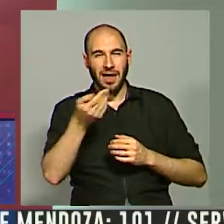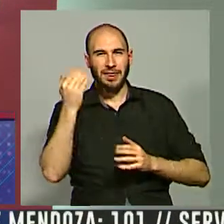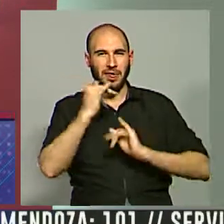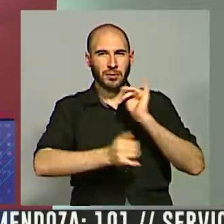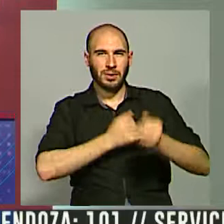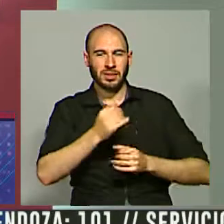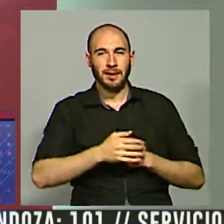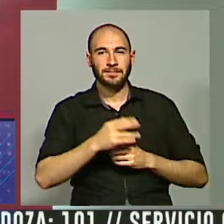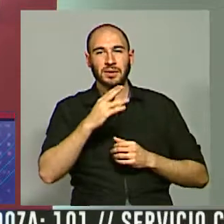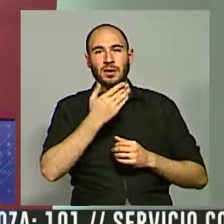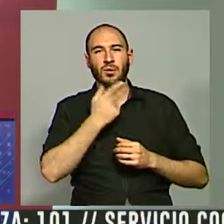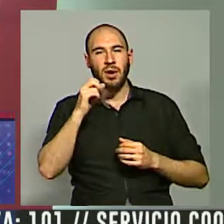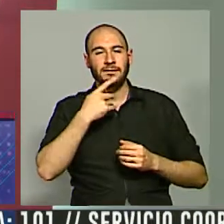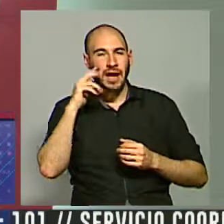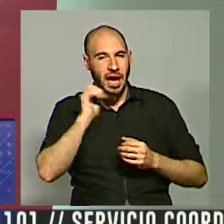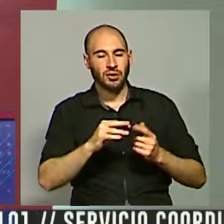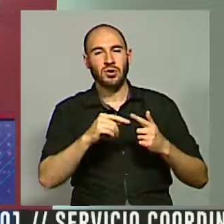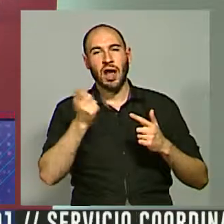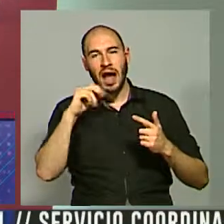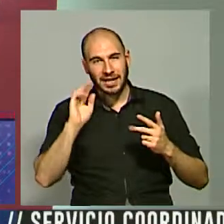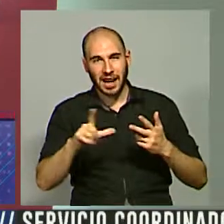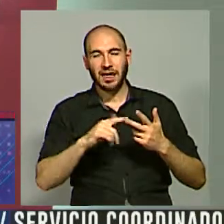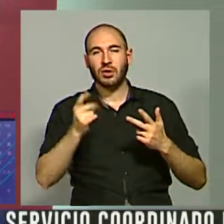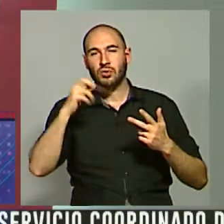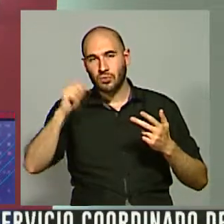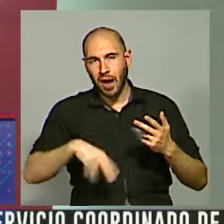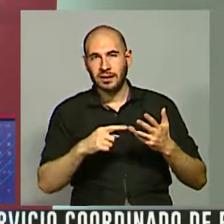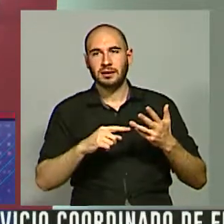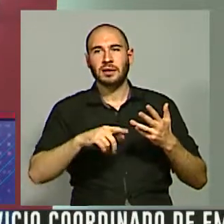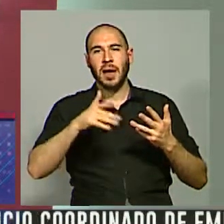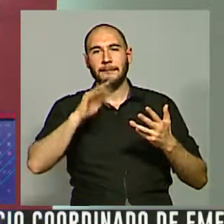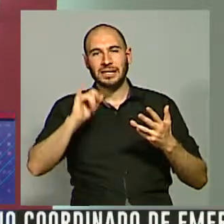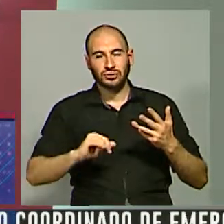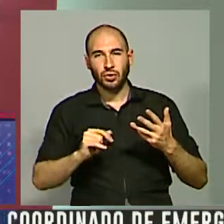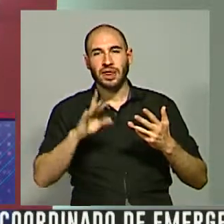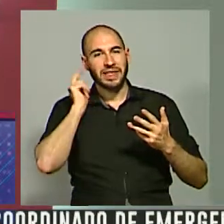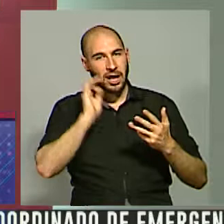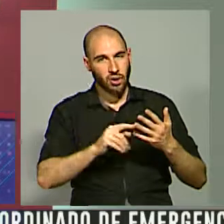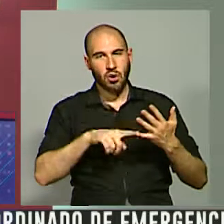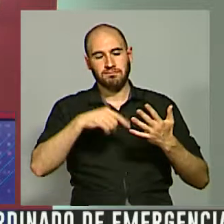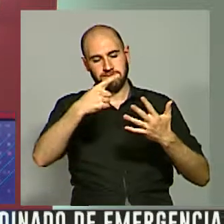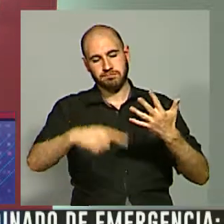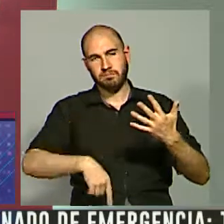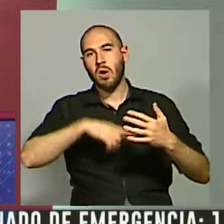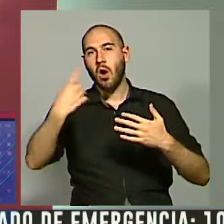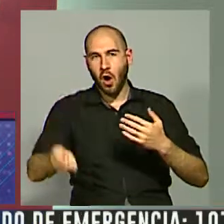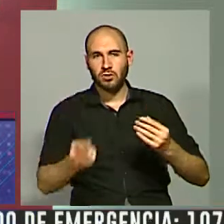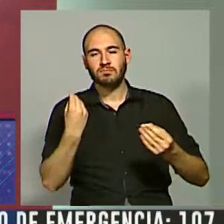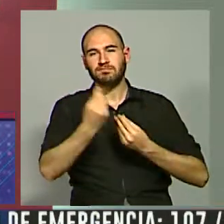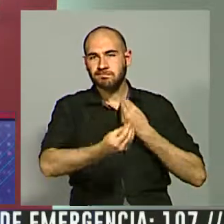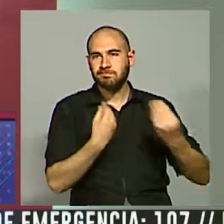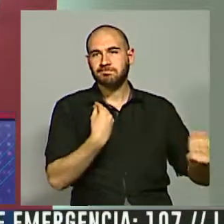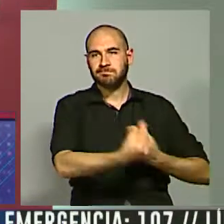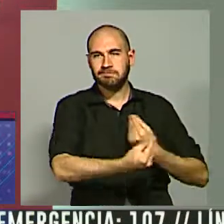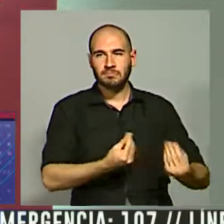mencionado, de Juan Figarro, Ángel González, Juan Andrada, Diego Mansur, y entre otros jugadores que de a poco van llegando y